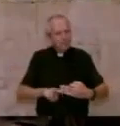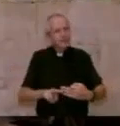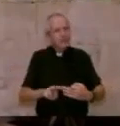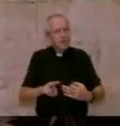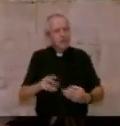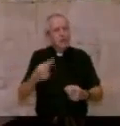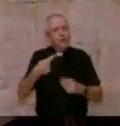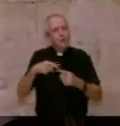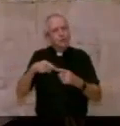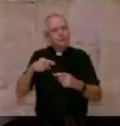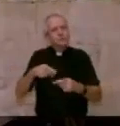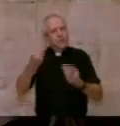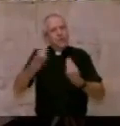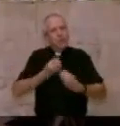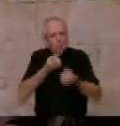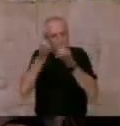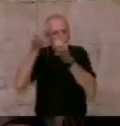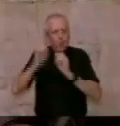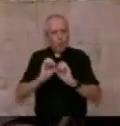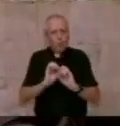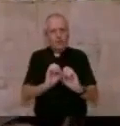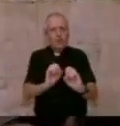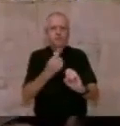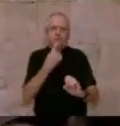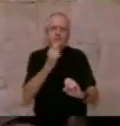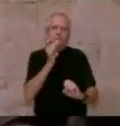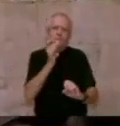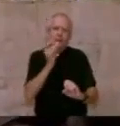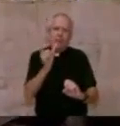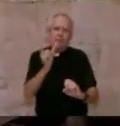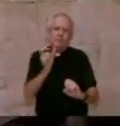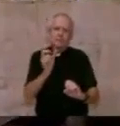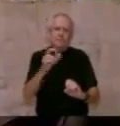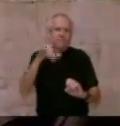que comunicamos, diciendo palabras